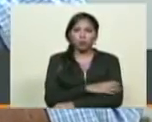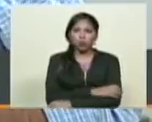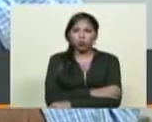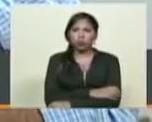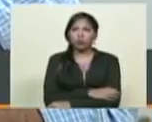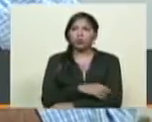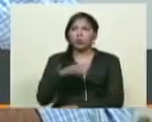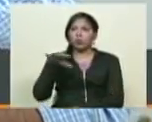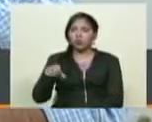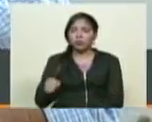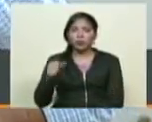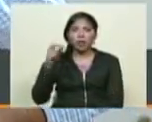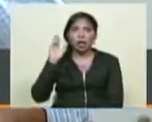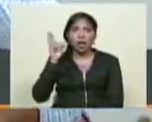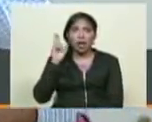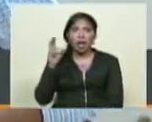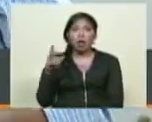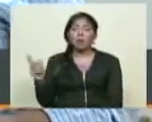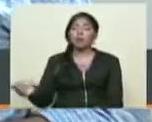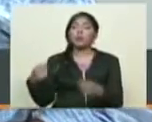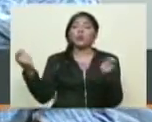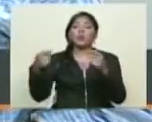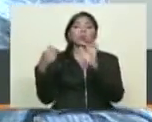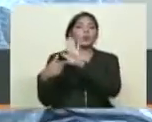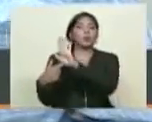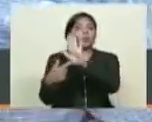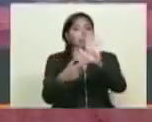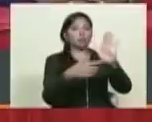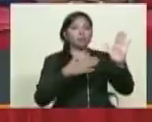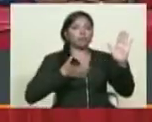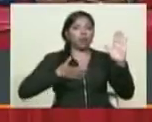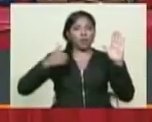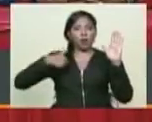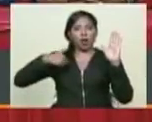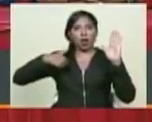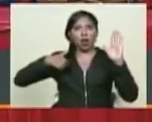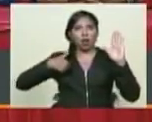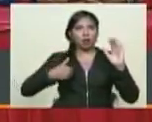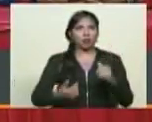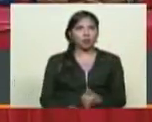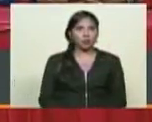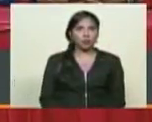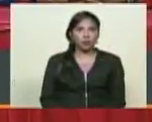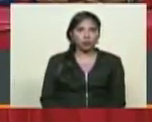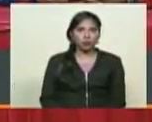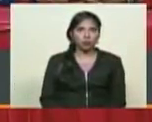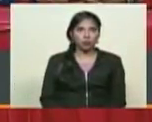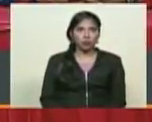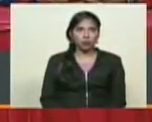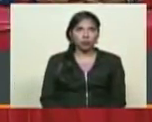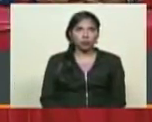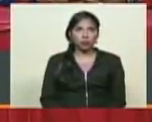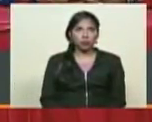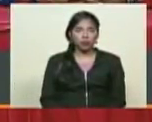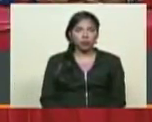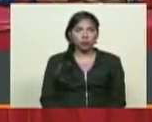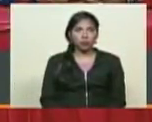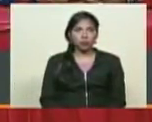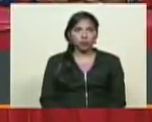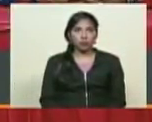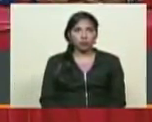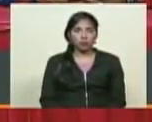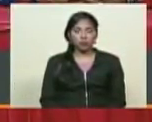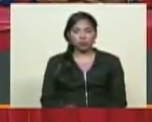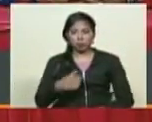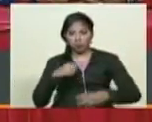promover determinadas candidaturas. Muchas gracias. Gracias, Jesús. Bueno, con la comisaría de atrás hacia